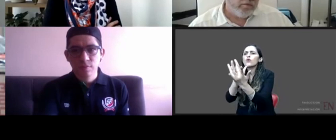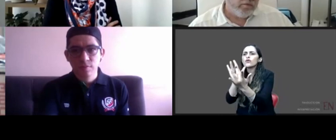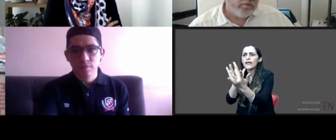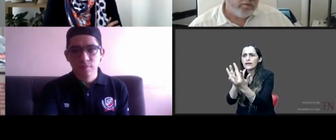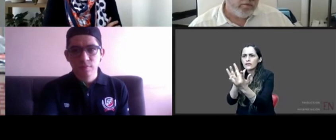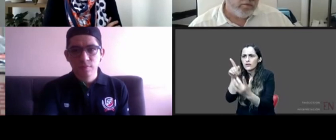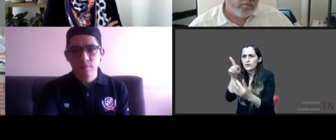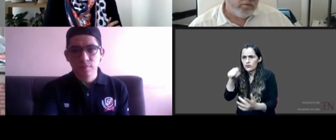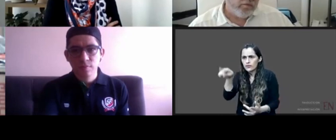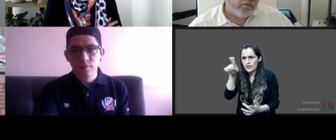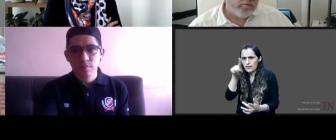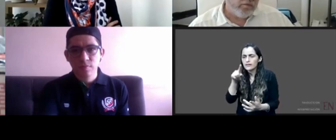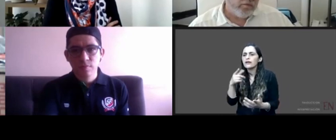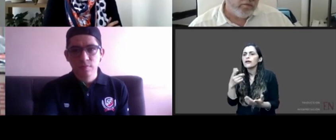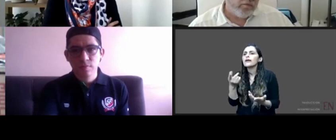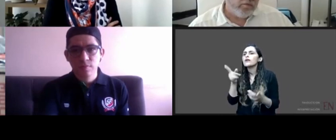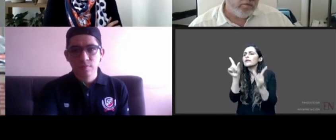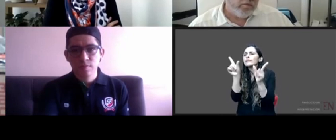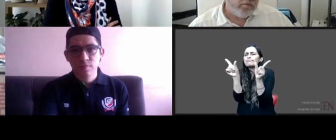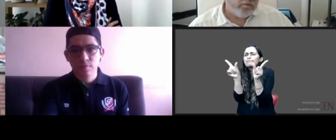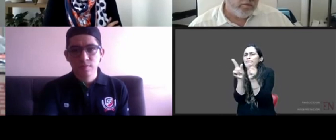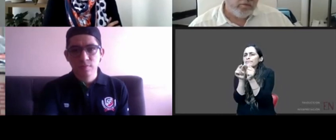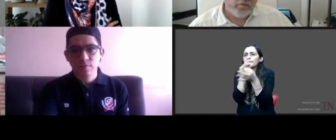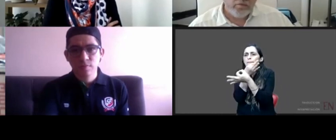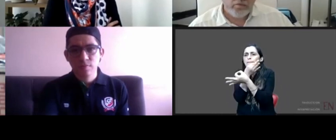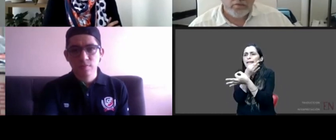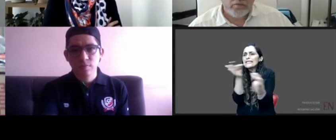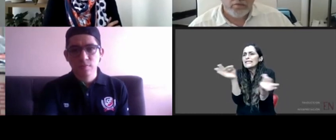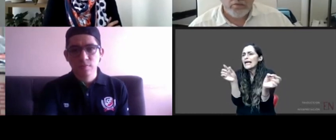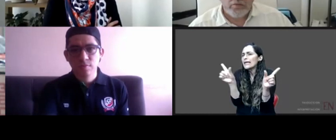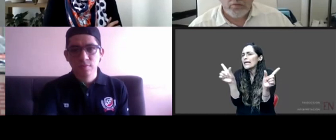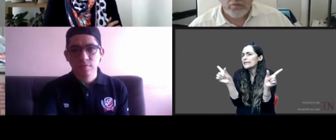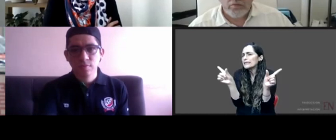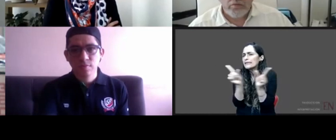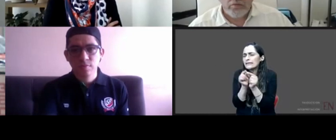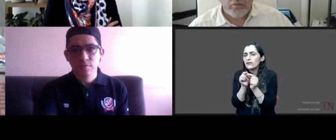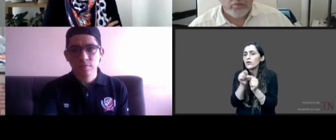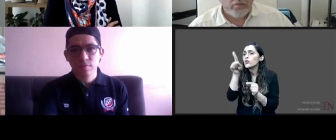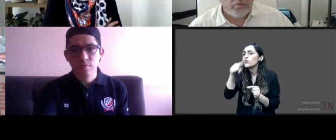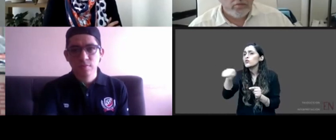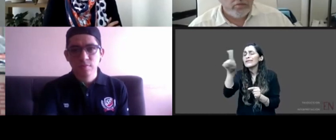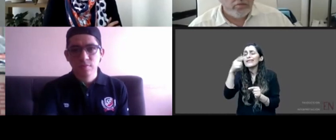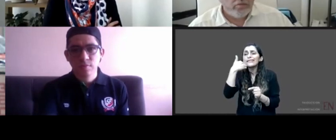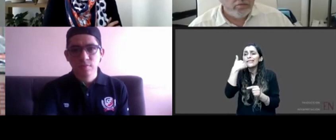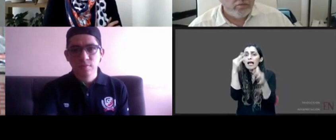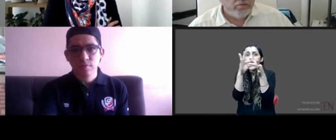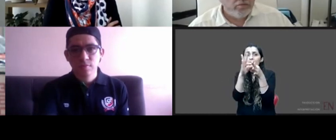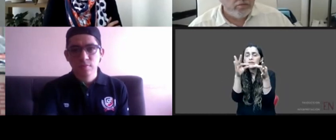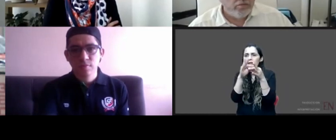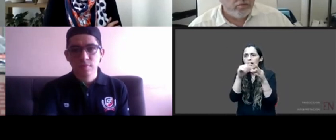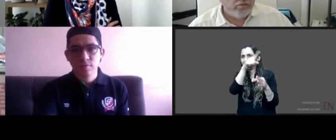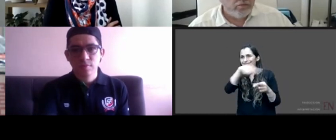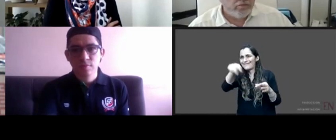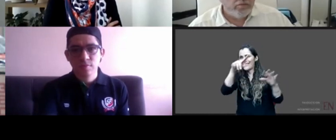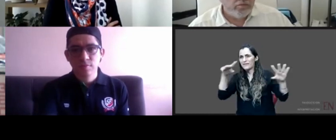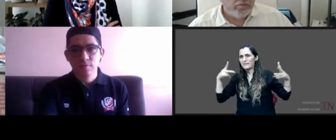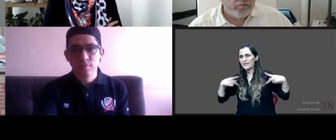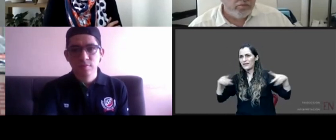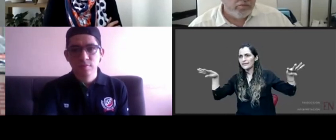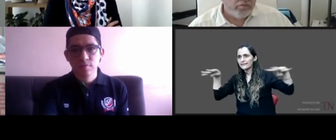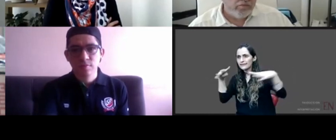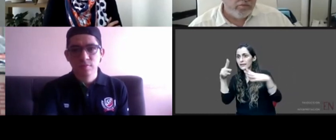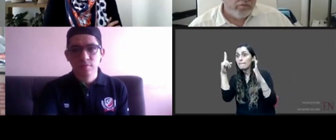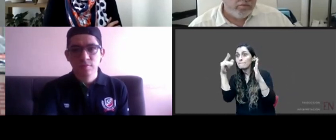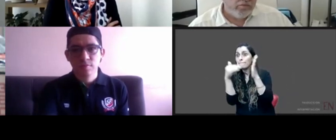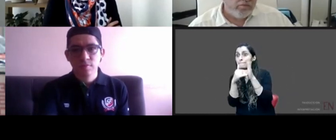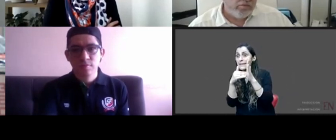en un minuto que pudieran, si ustedes quisieran dejar muy claro algo para las cerca de 1,000 personas que nos están viendo, ¿qué